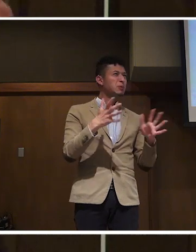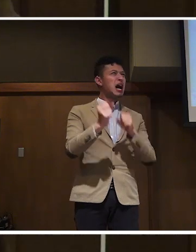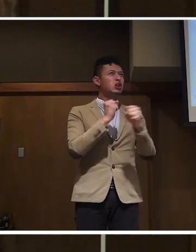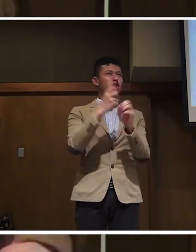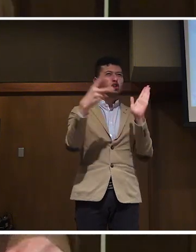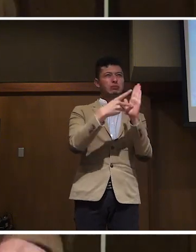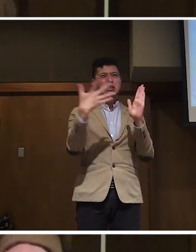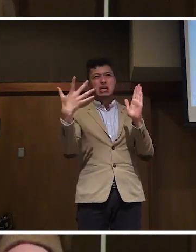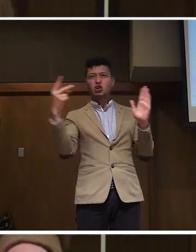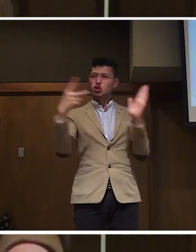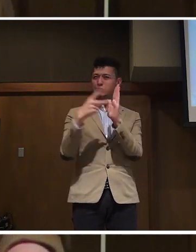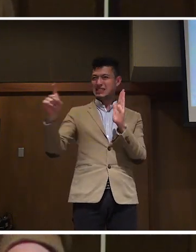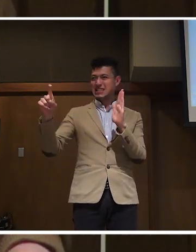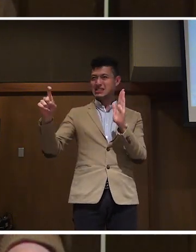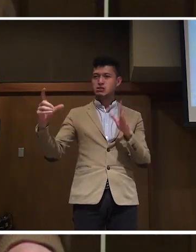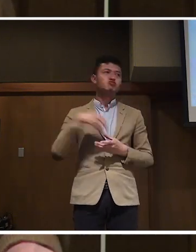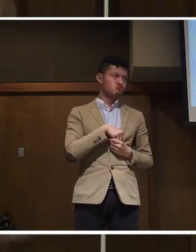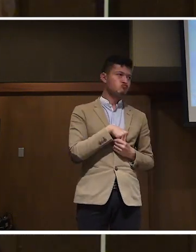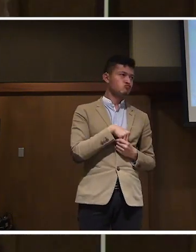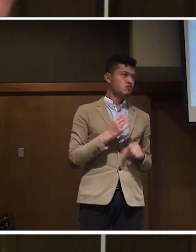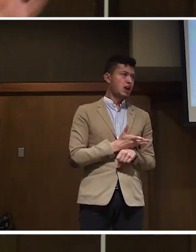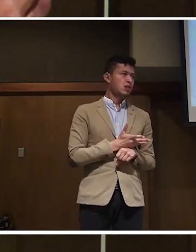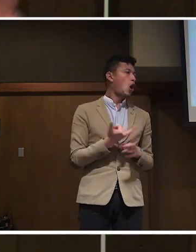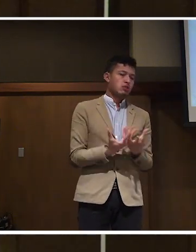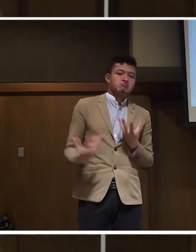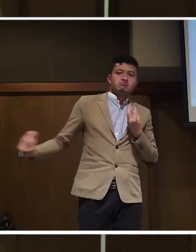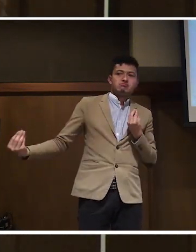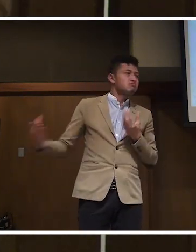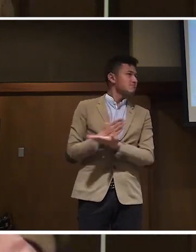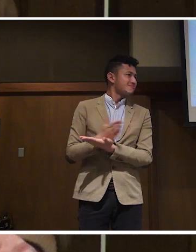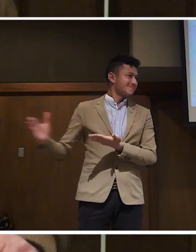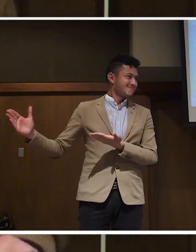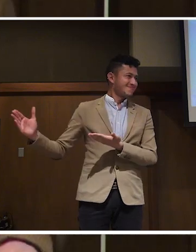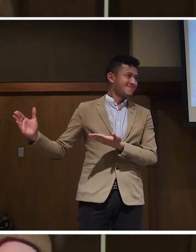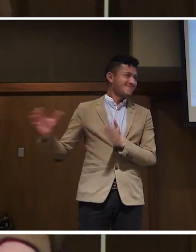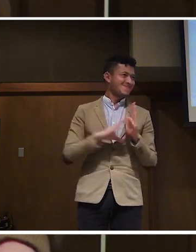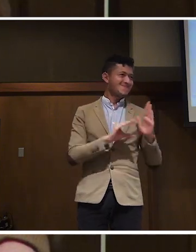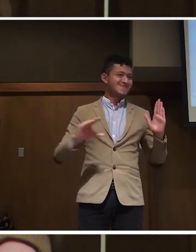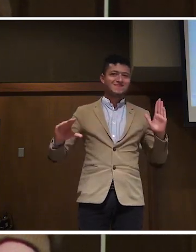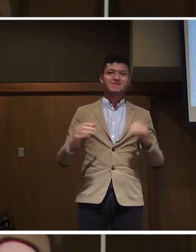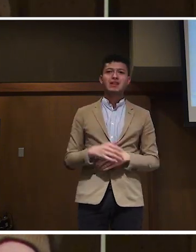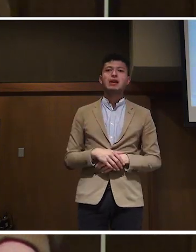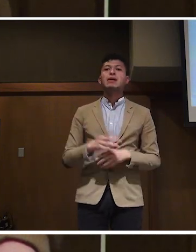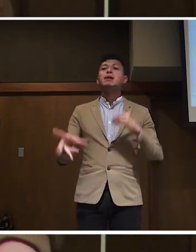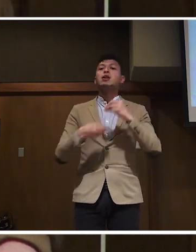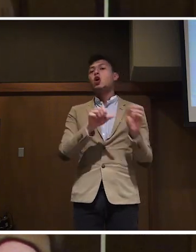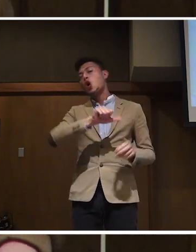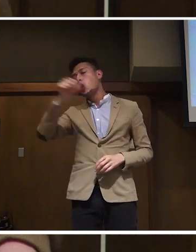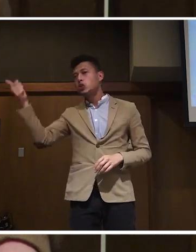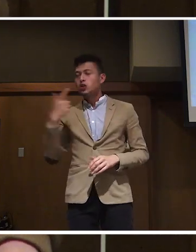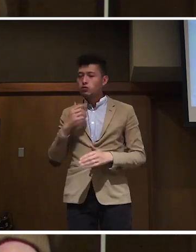2005 más o menos o 2006. Otras colecciones curiosas, Mapas es muy buena. La colección de mapas tiene